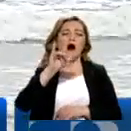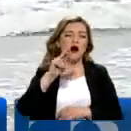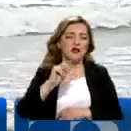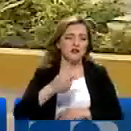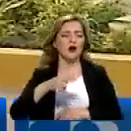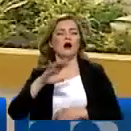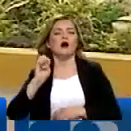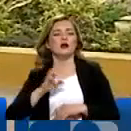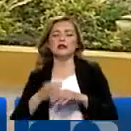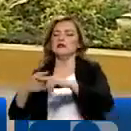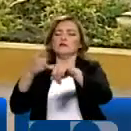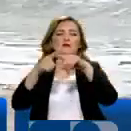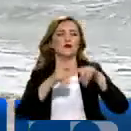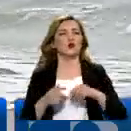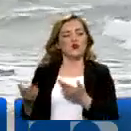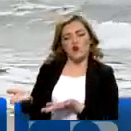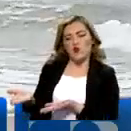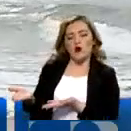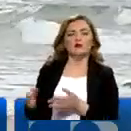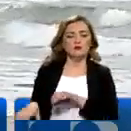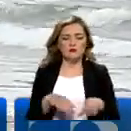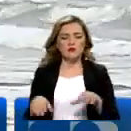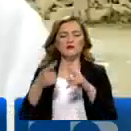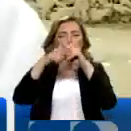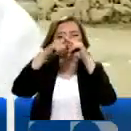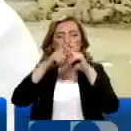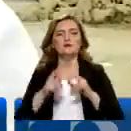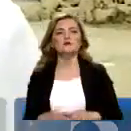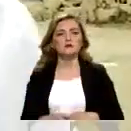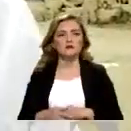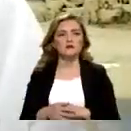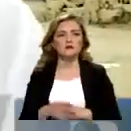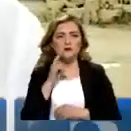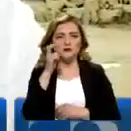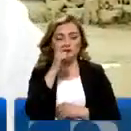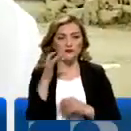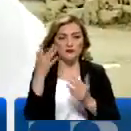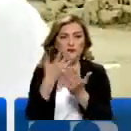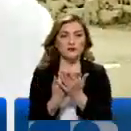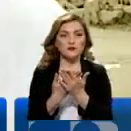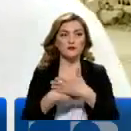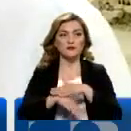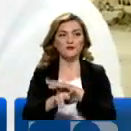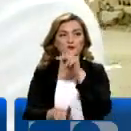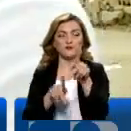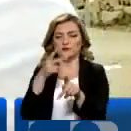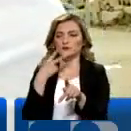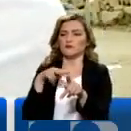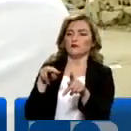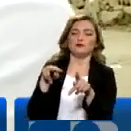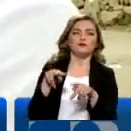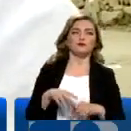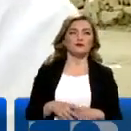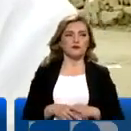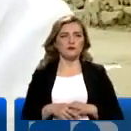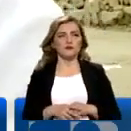san pablo entre otros balnearios retoman sus actividades que cuando venga el turista venga entre una playa encuentre a un